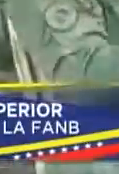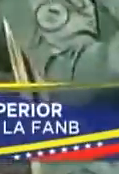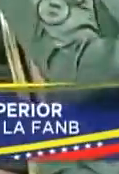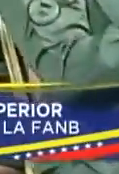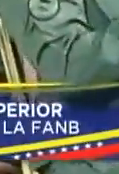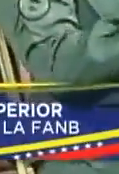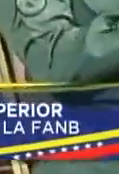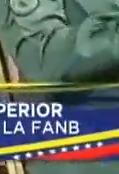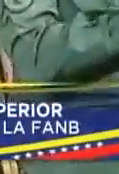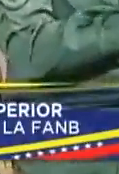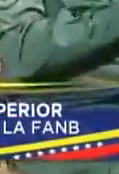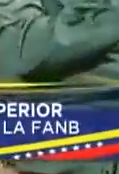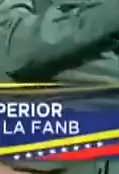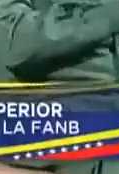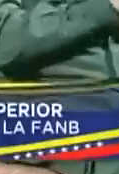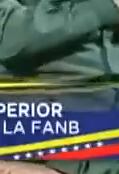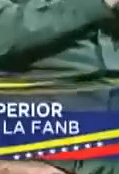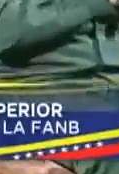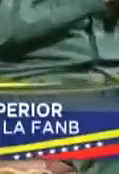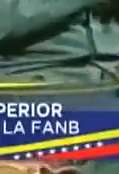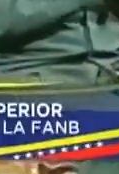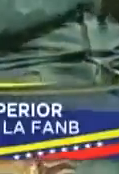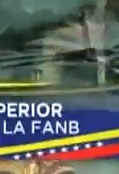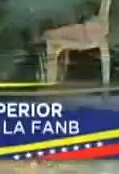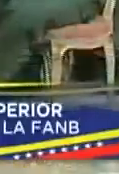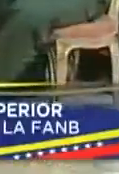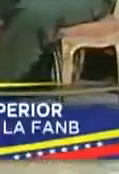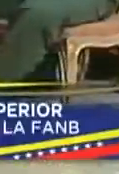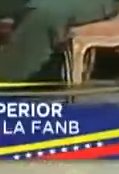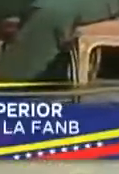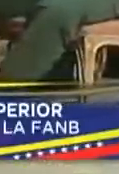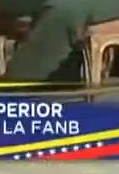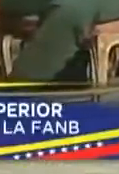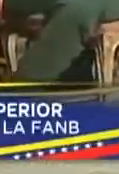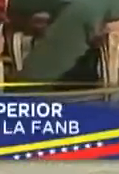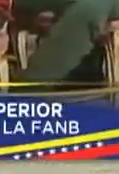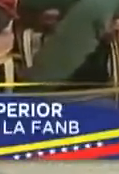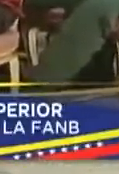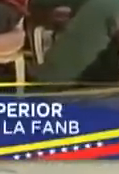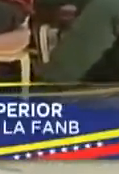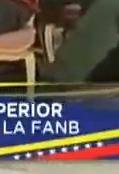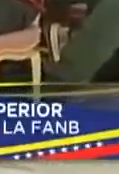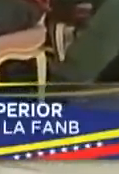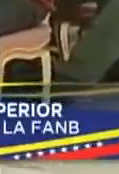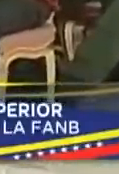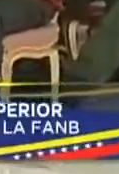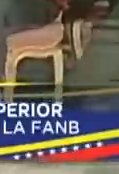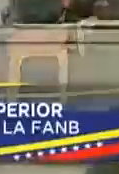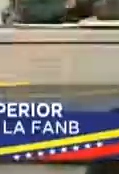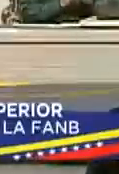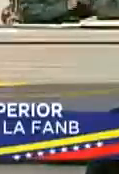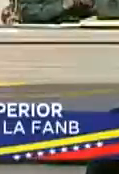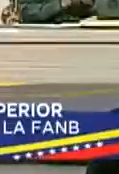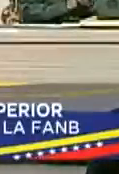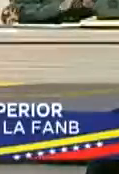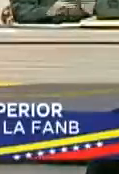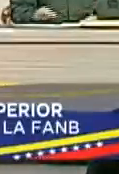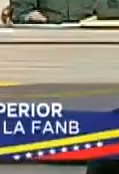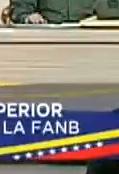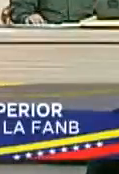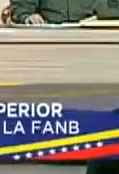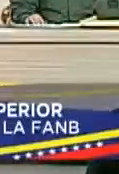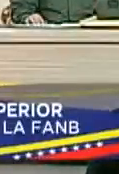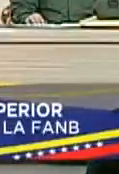varias universidades de Carabobo, de Oriente, vamos a recuperar la Universidad Militar,